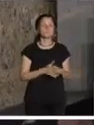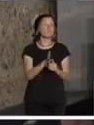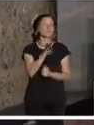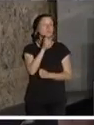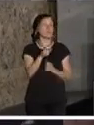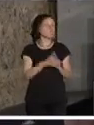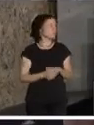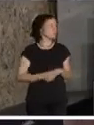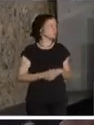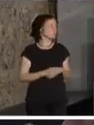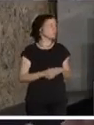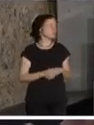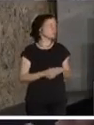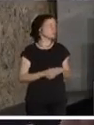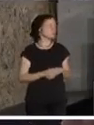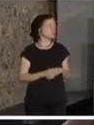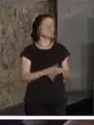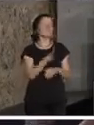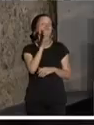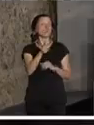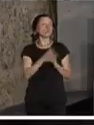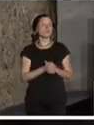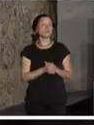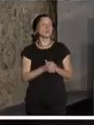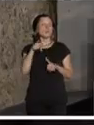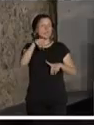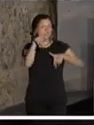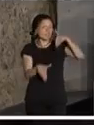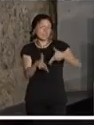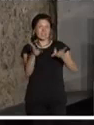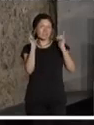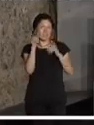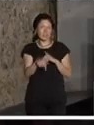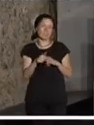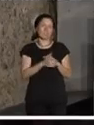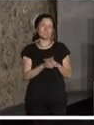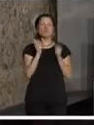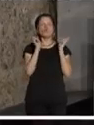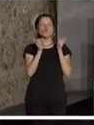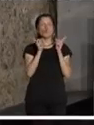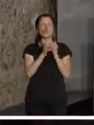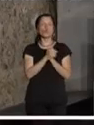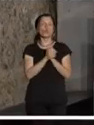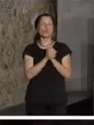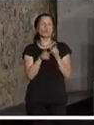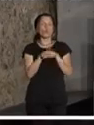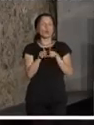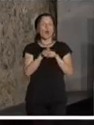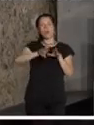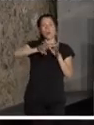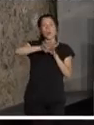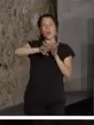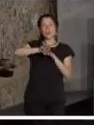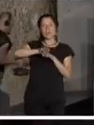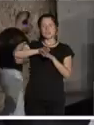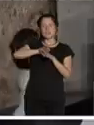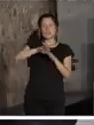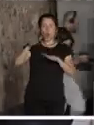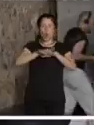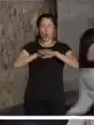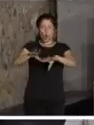por eso por eso estas elecciones no solamente van de que la derecha no